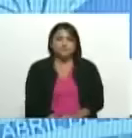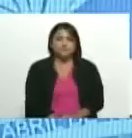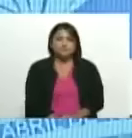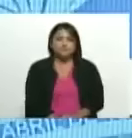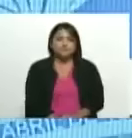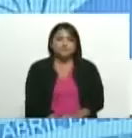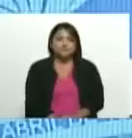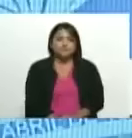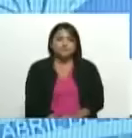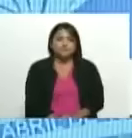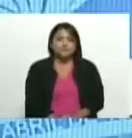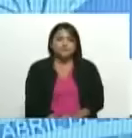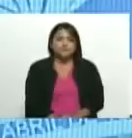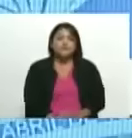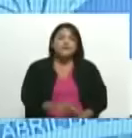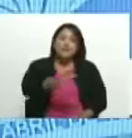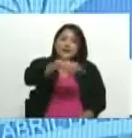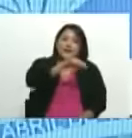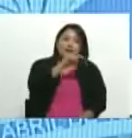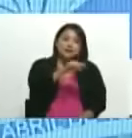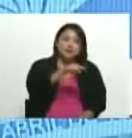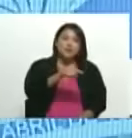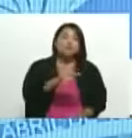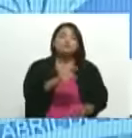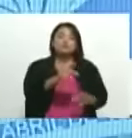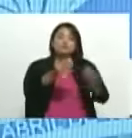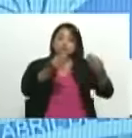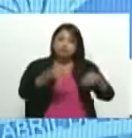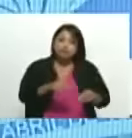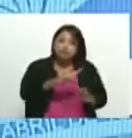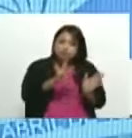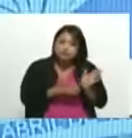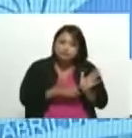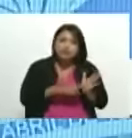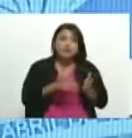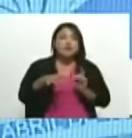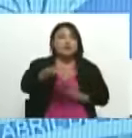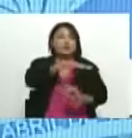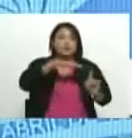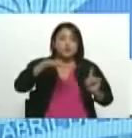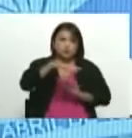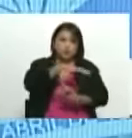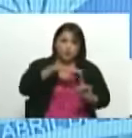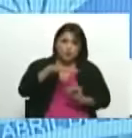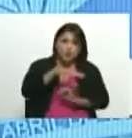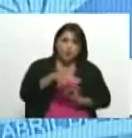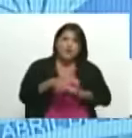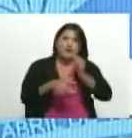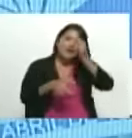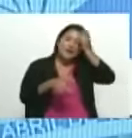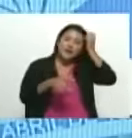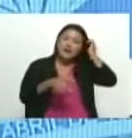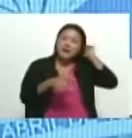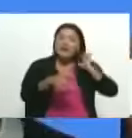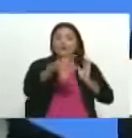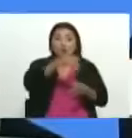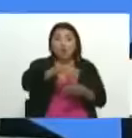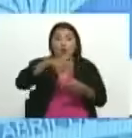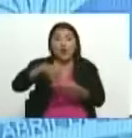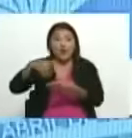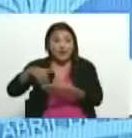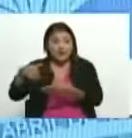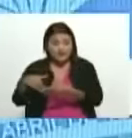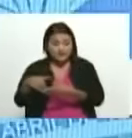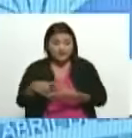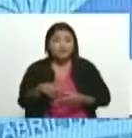las partes procurarán que las condiciones electorales a las que hace referencia este acuerdo, las condiciones electorales son